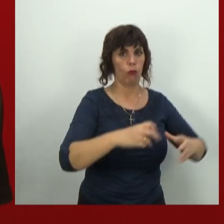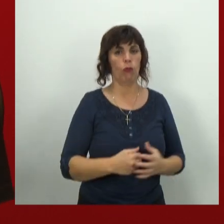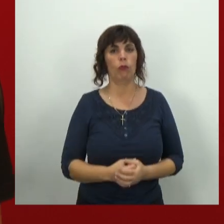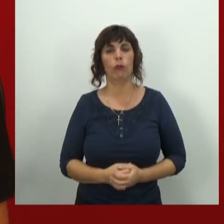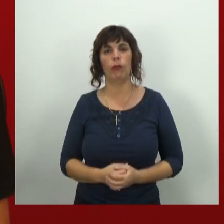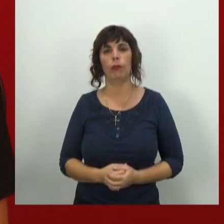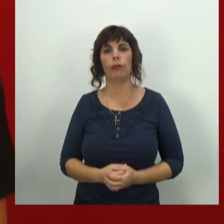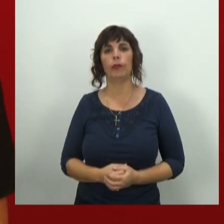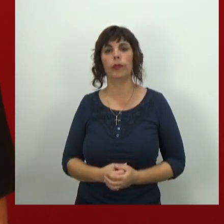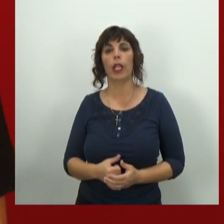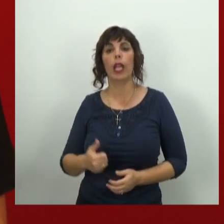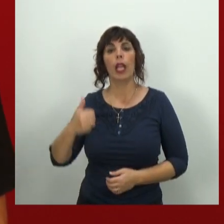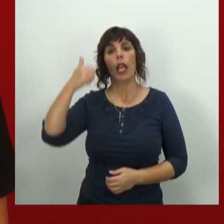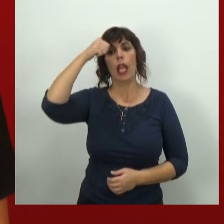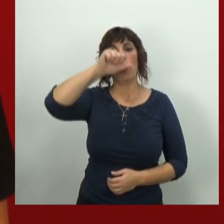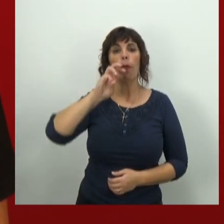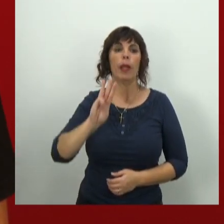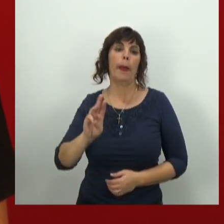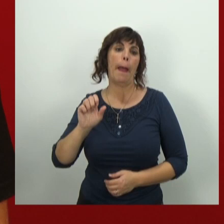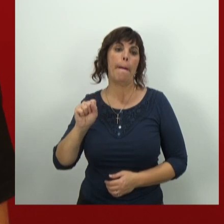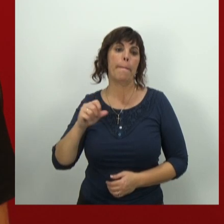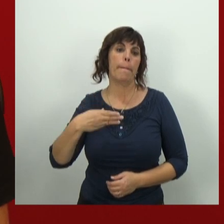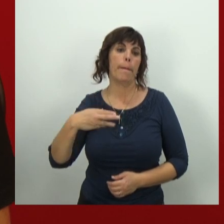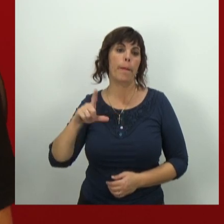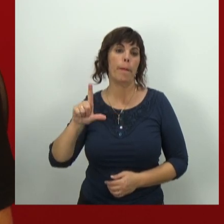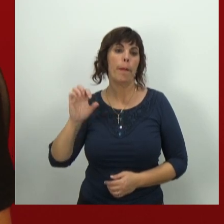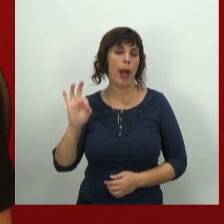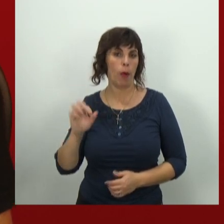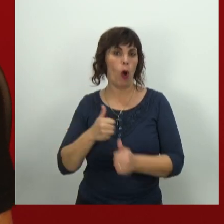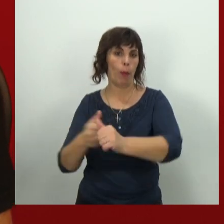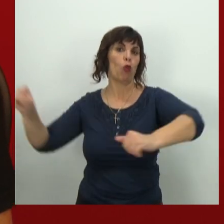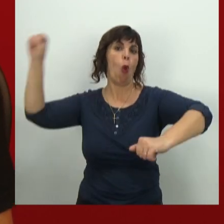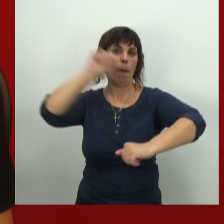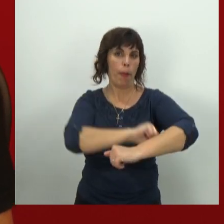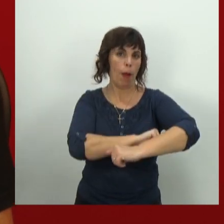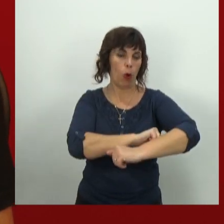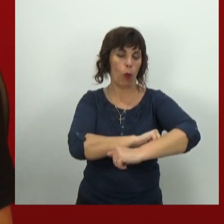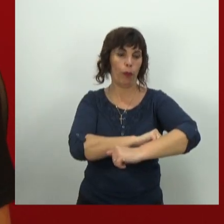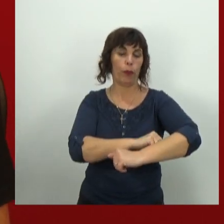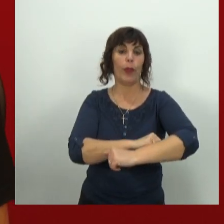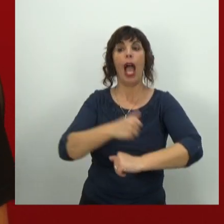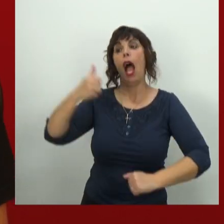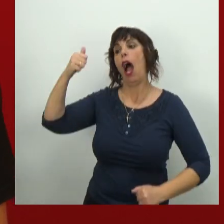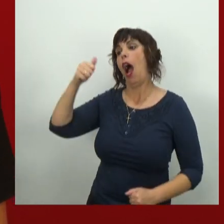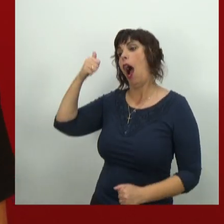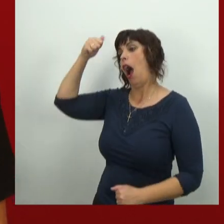El apóstol Pablo, cuando le escribió a Titus, él tenía